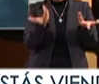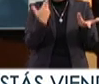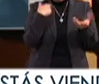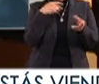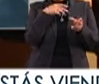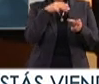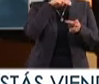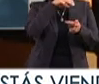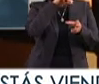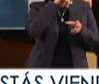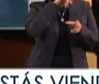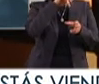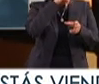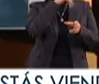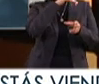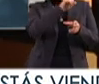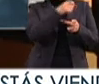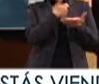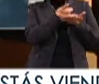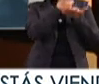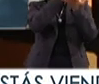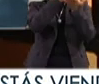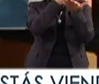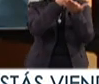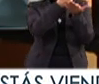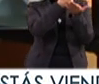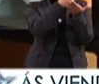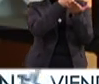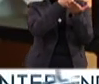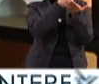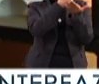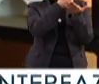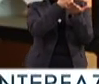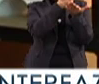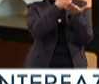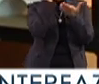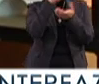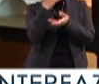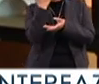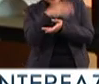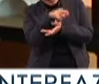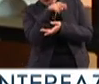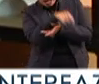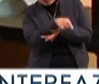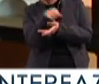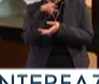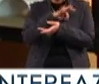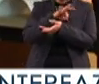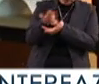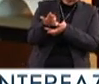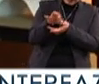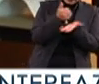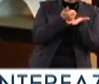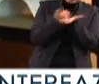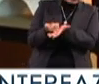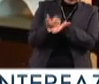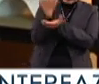microRNAs que nos van a permitir saber si ellos pueden participar como